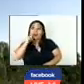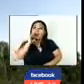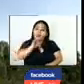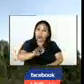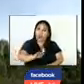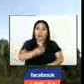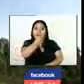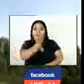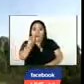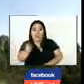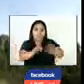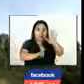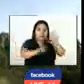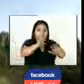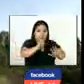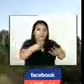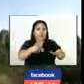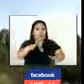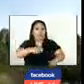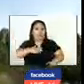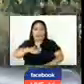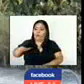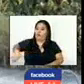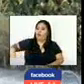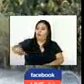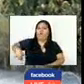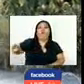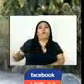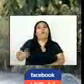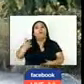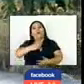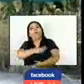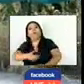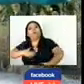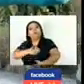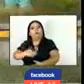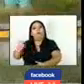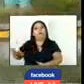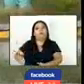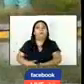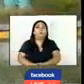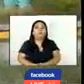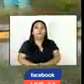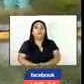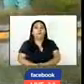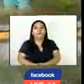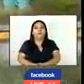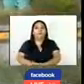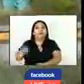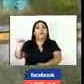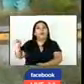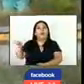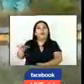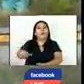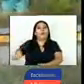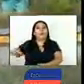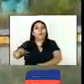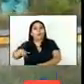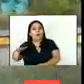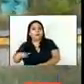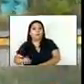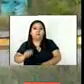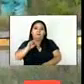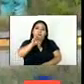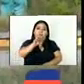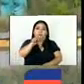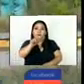días la población salvadoreña contará con un nuevo espacio recreativo en este sector. Un circuito ciclopeatonal de 2